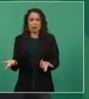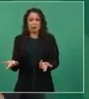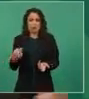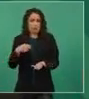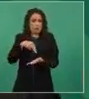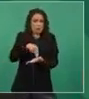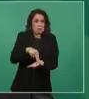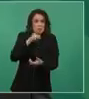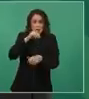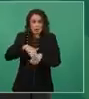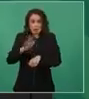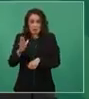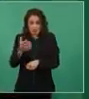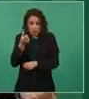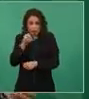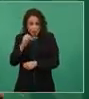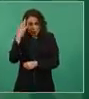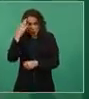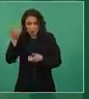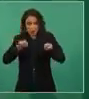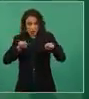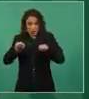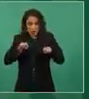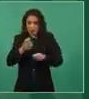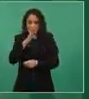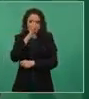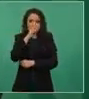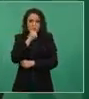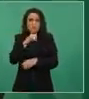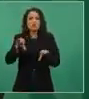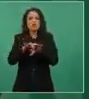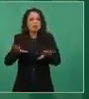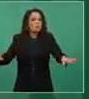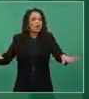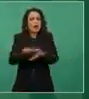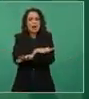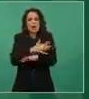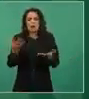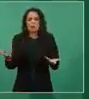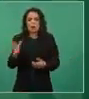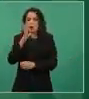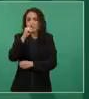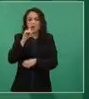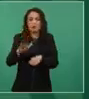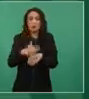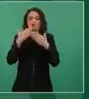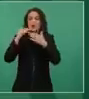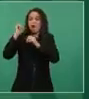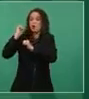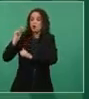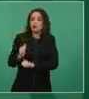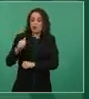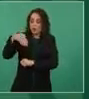No se puede gobernar un país, transformarlo, si no se tiene autoridad moral y no se tiene autoridad